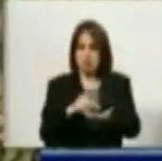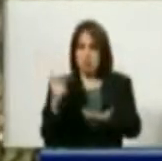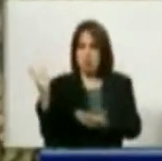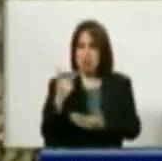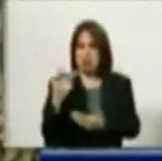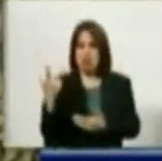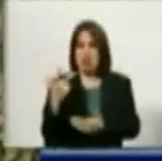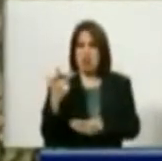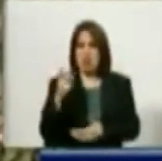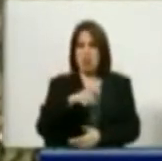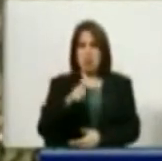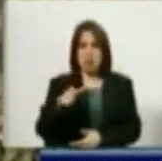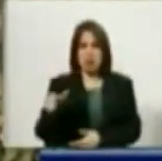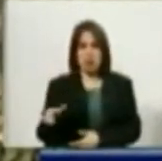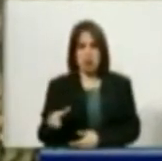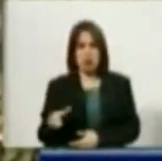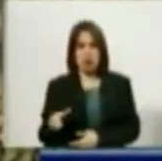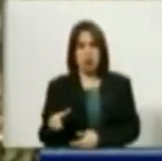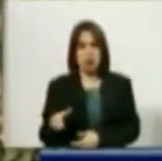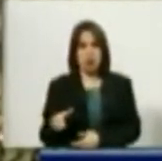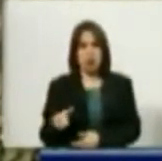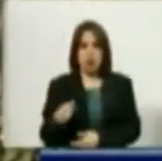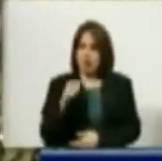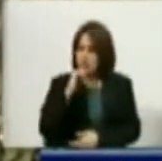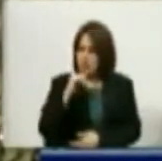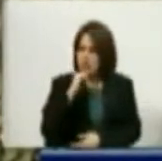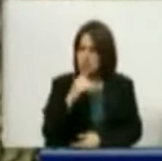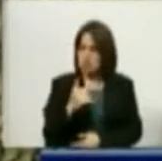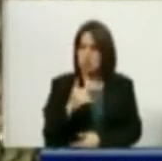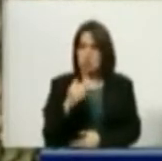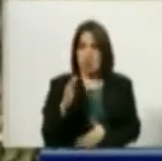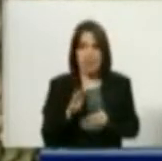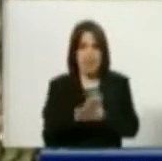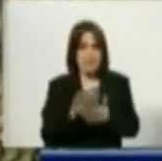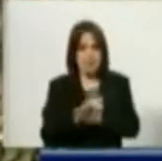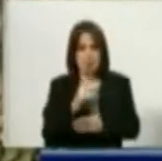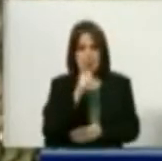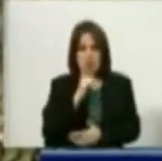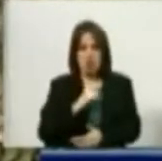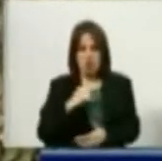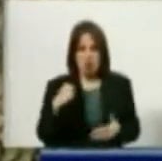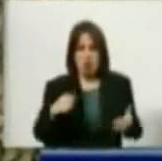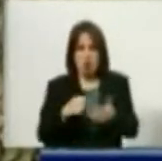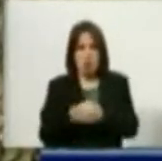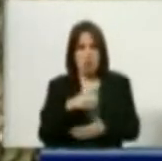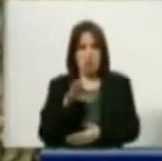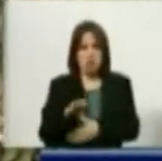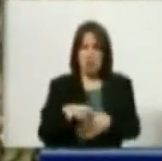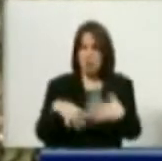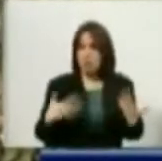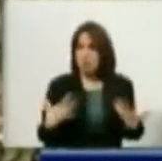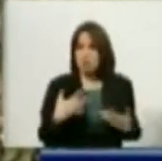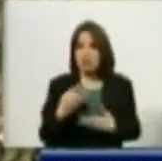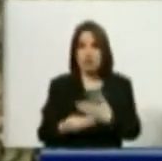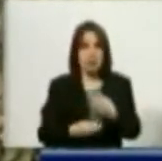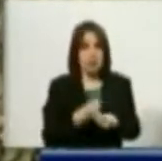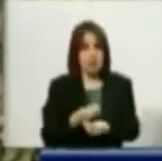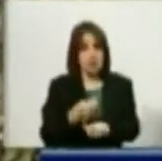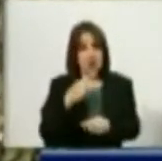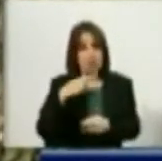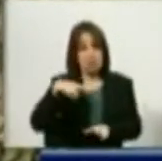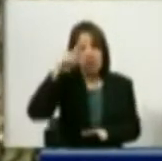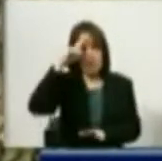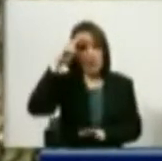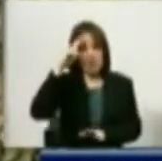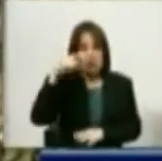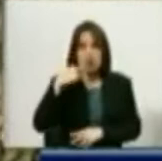Aguilera Miren el guante este nos llegó esta información el amigo tal Ajá Y qué vamos a hacer Bueno él recomienda que no